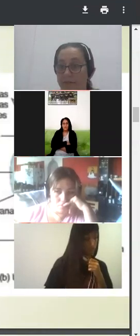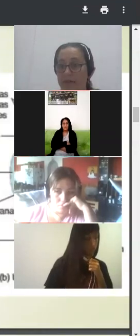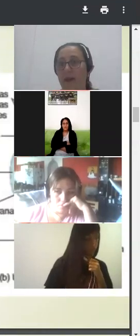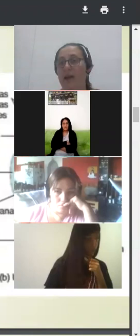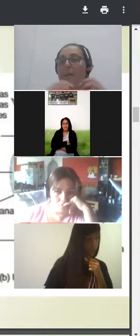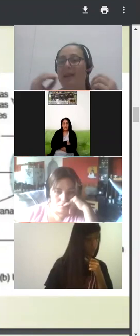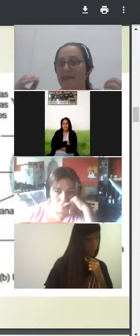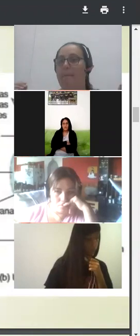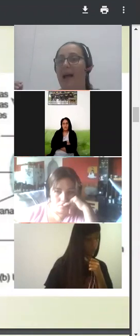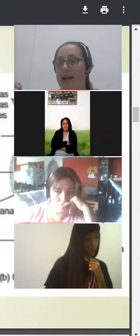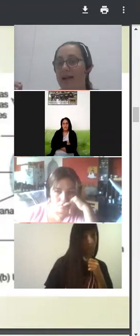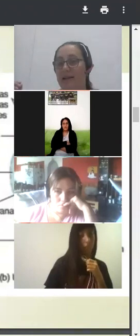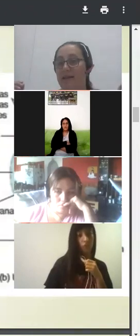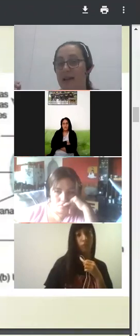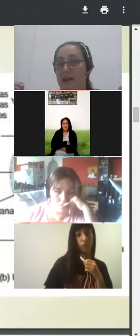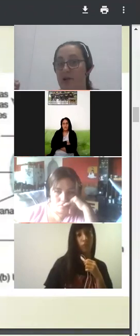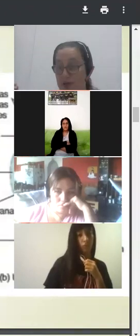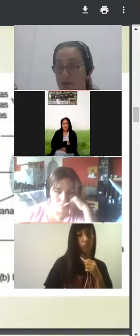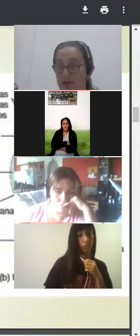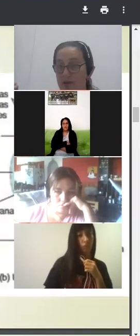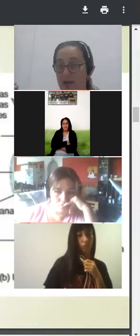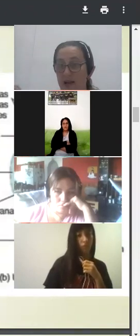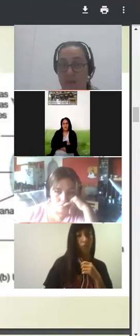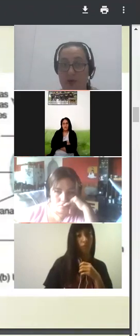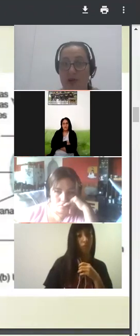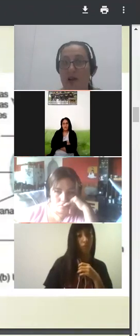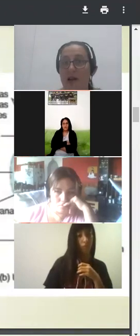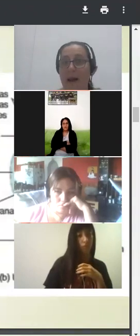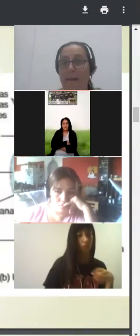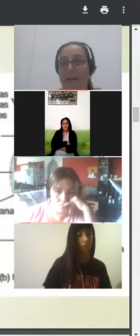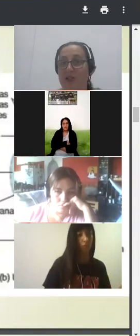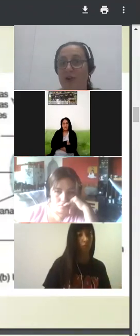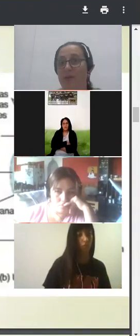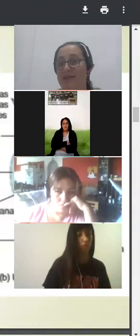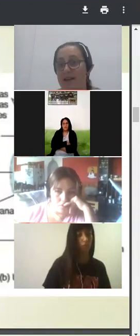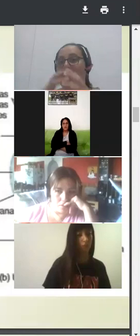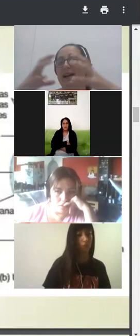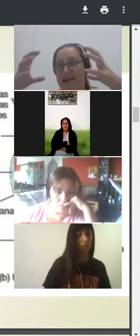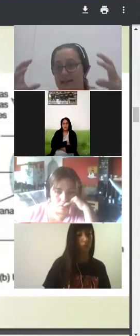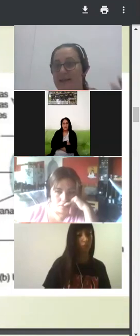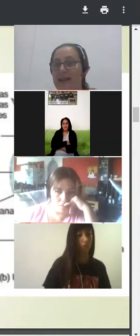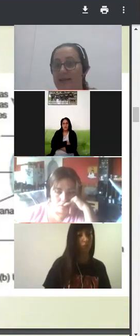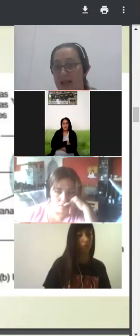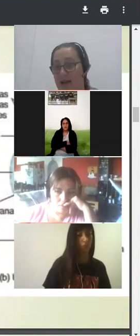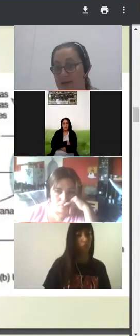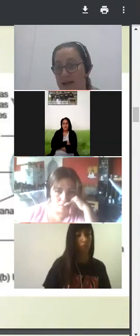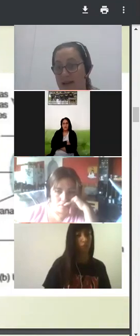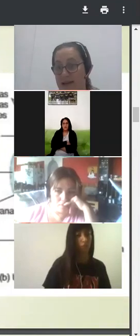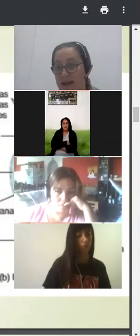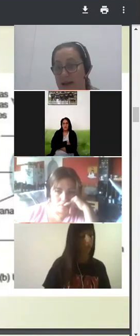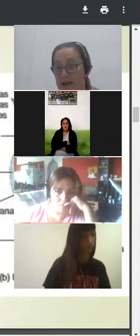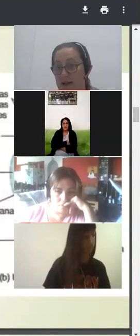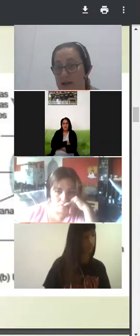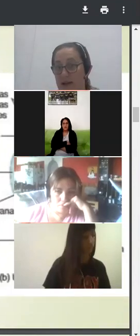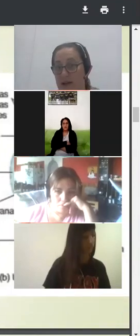vienen. Mientras más cantidad de hilos tengamos, mayor va a ser la resistencia de